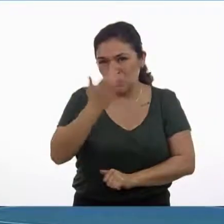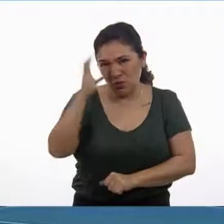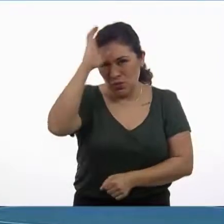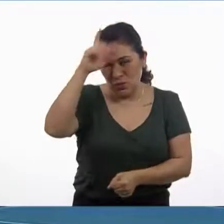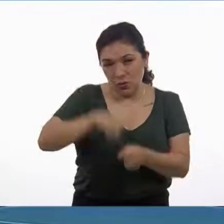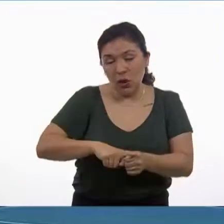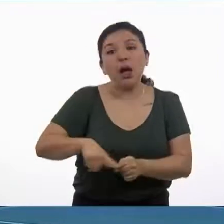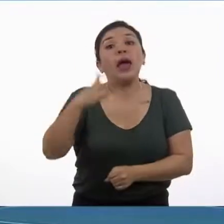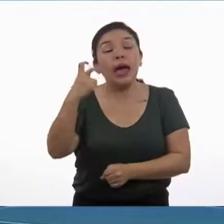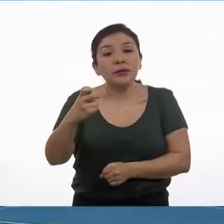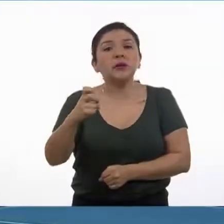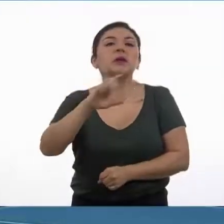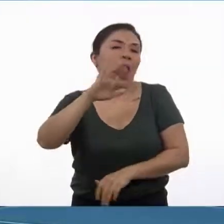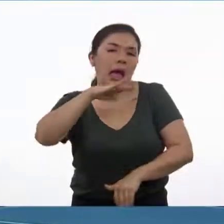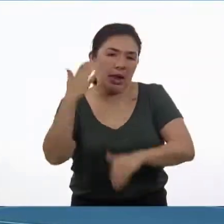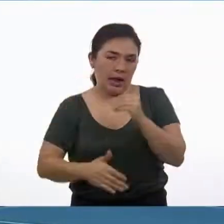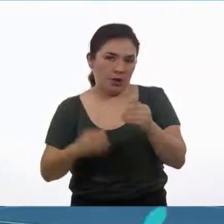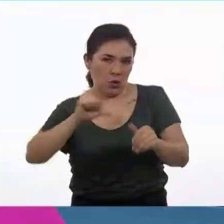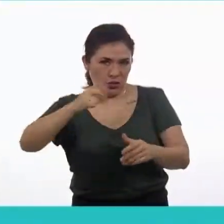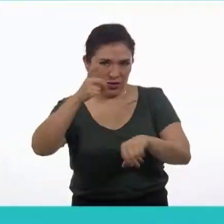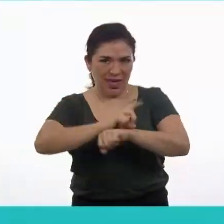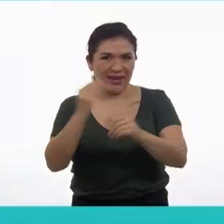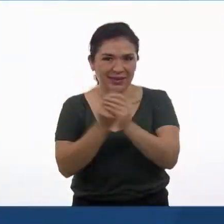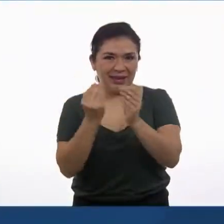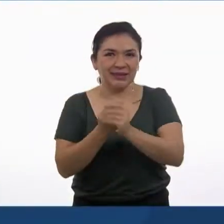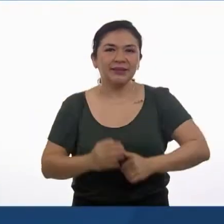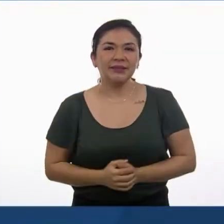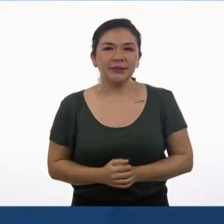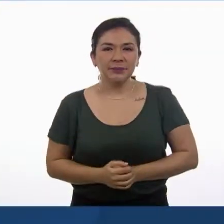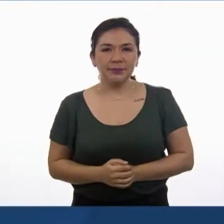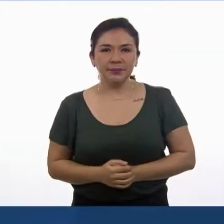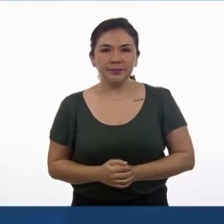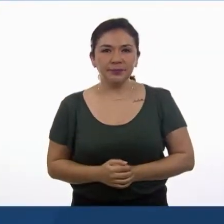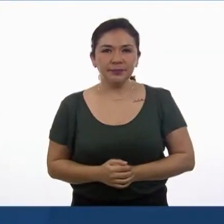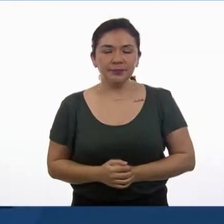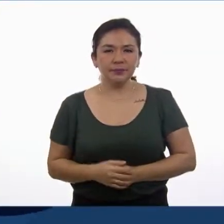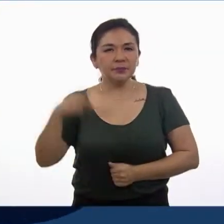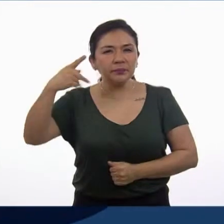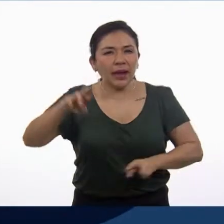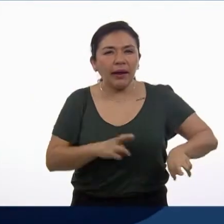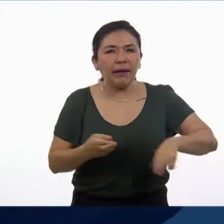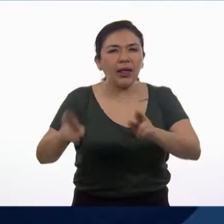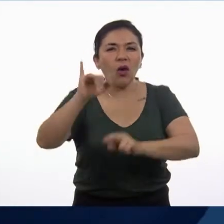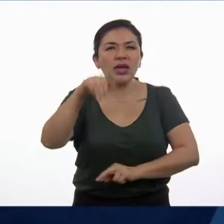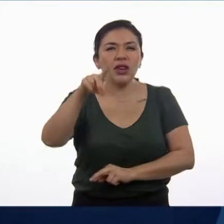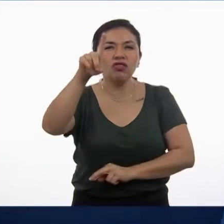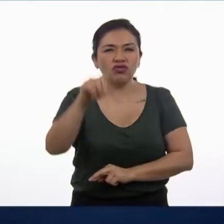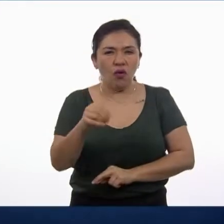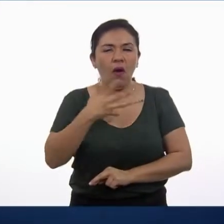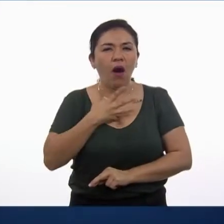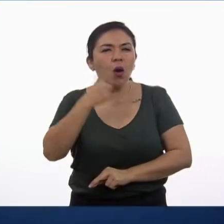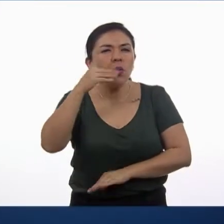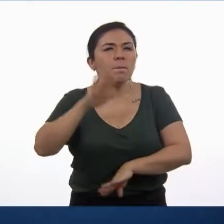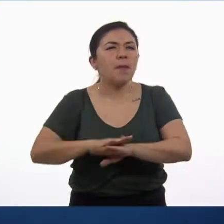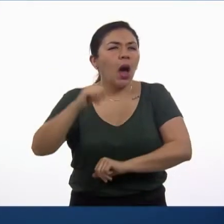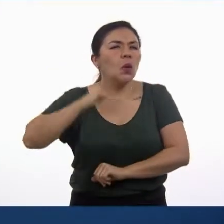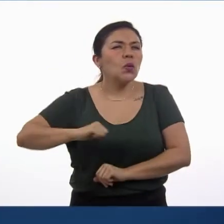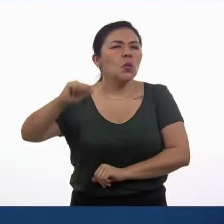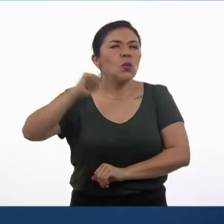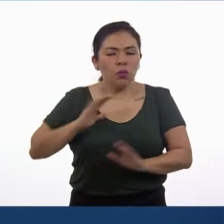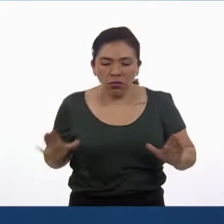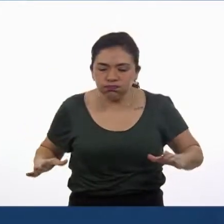con ello vamos cerrando la clase de hoy. El Valle del Río Indo albergó una de las más antiguas